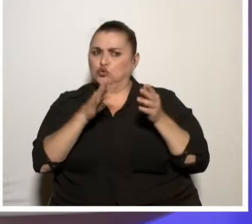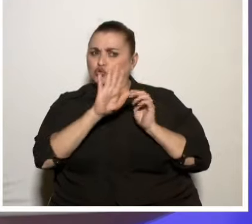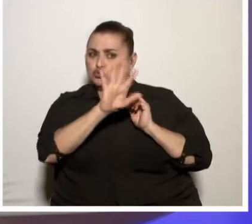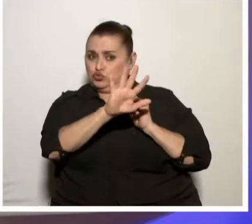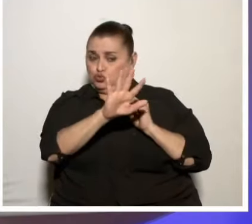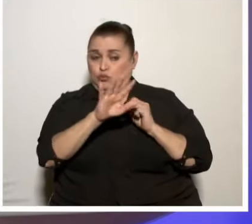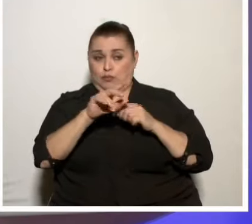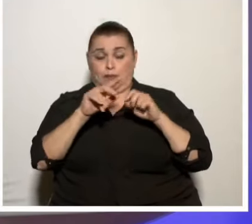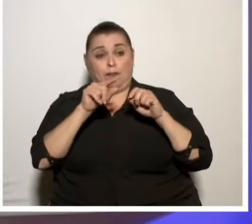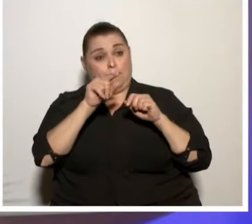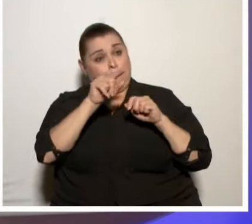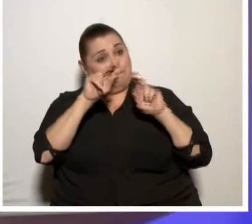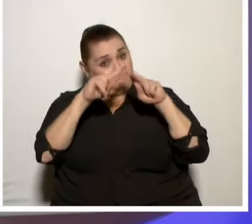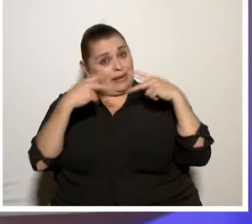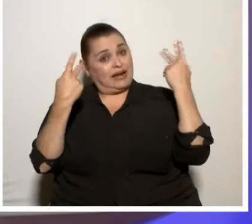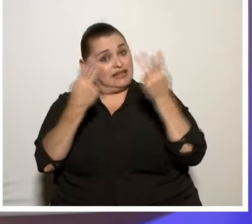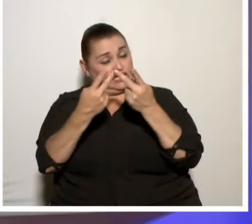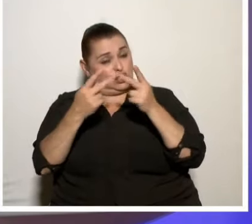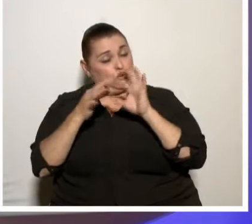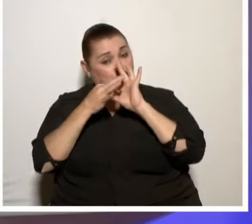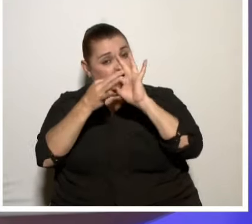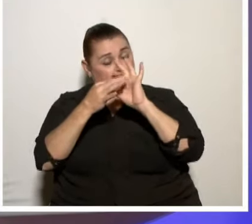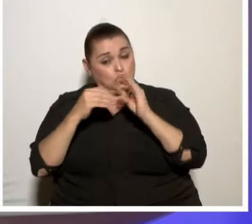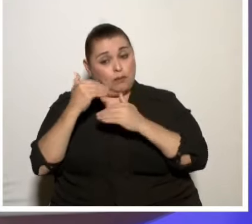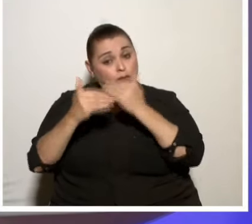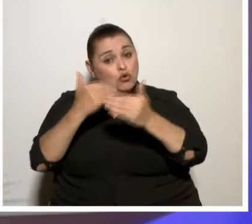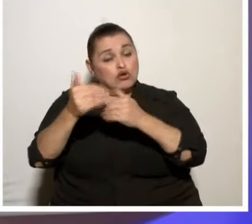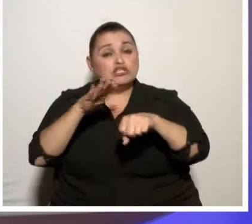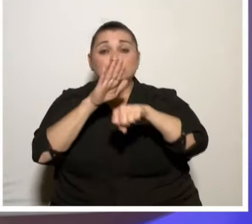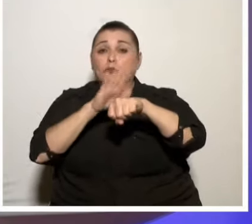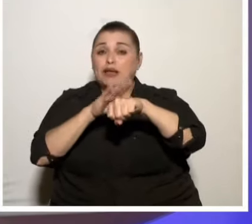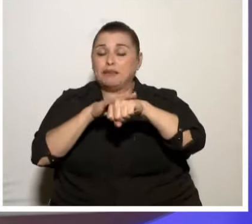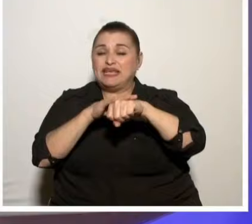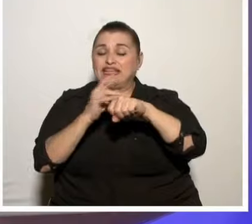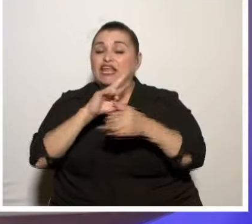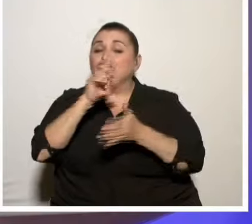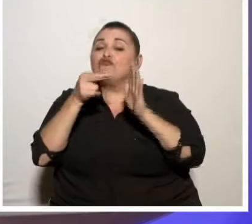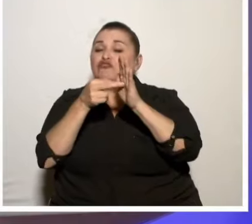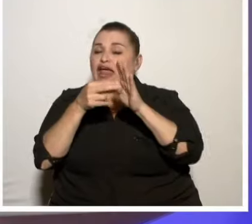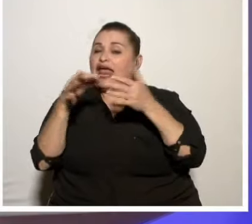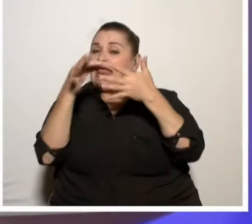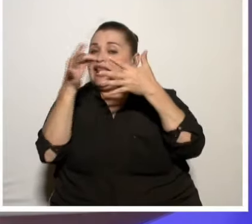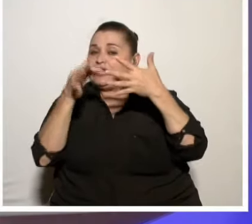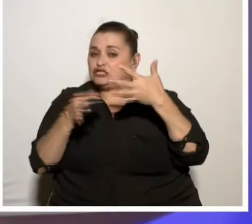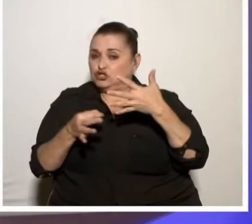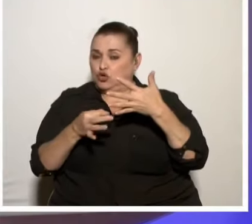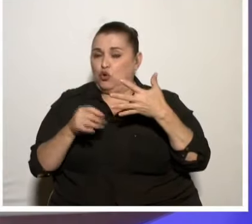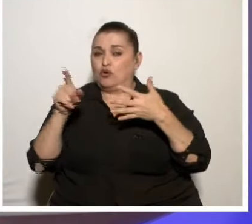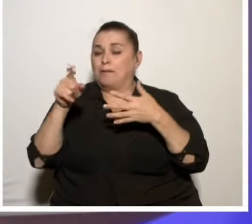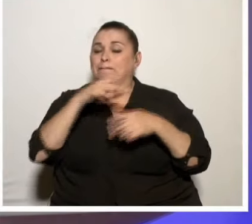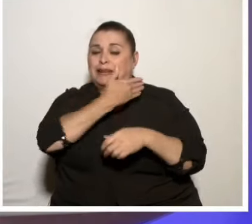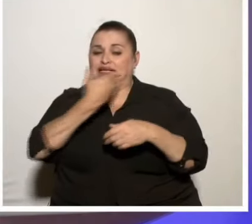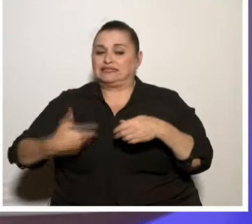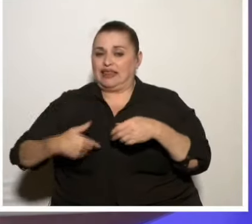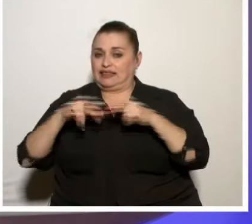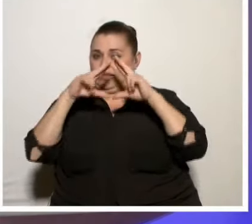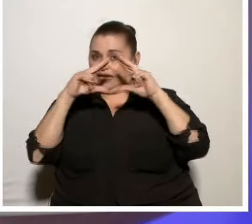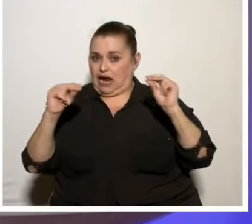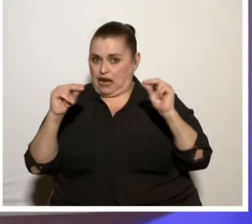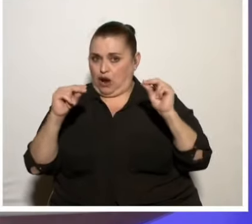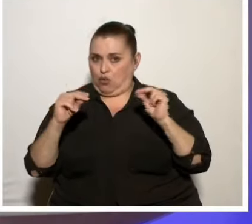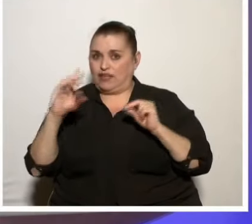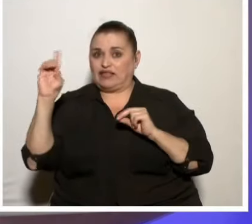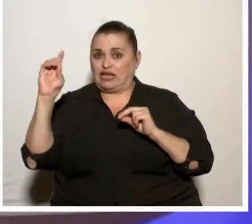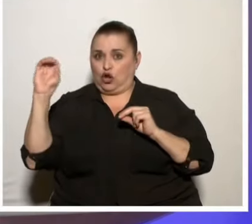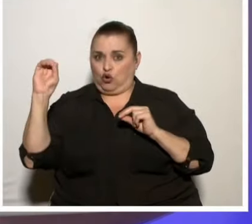su partido en relación con el proceso que permitió la reelección de Daniel Ortega en Nicaragua? Sabemos que